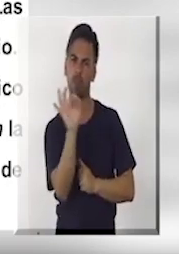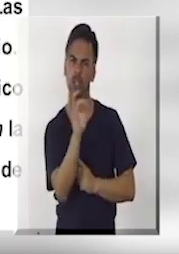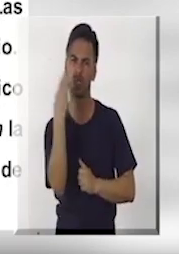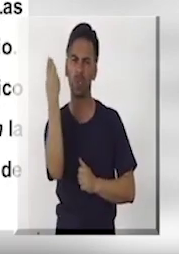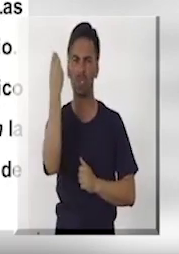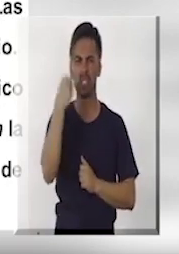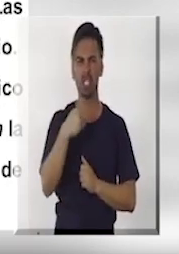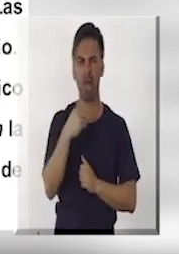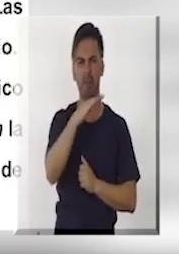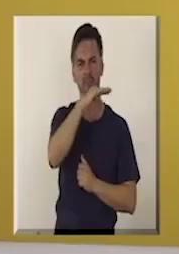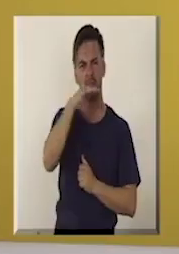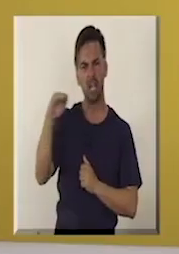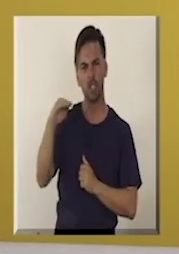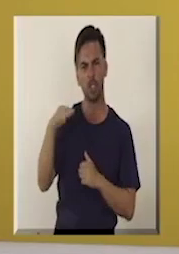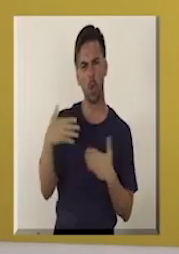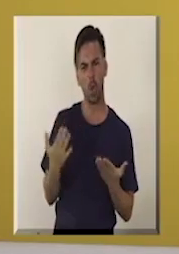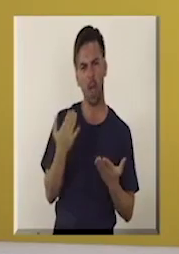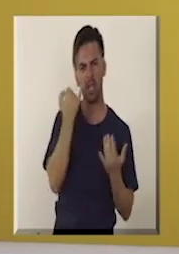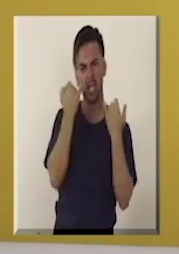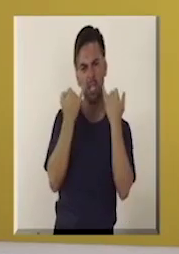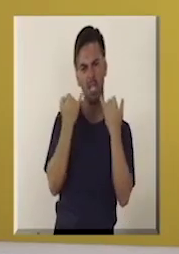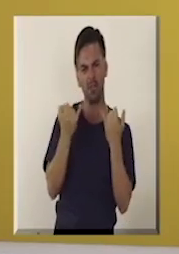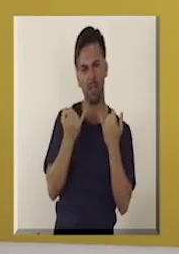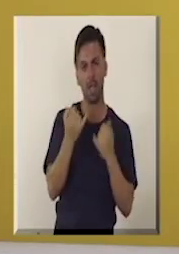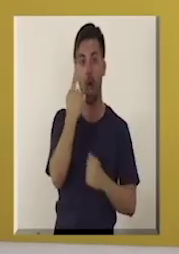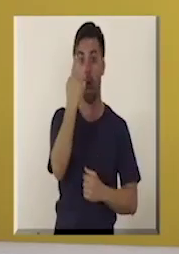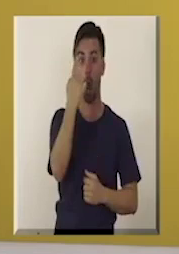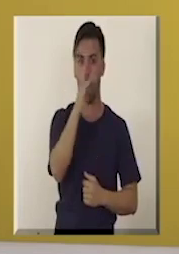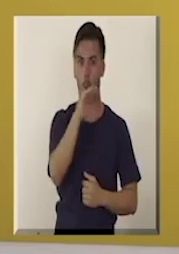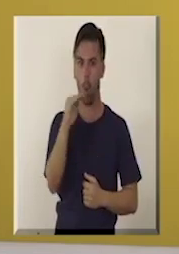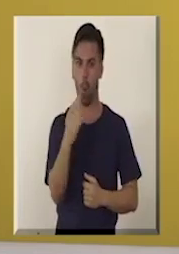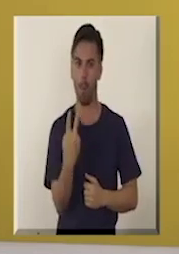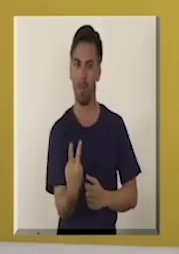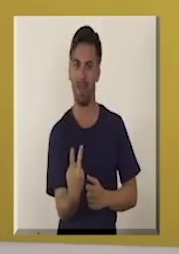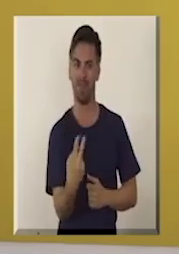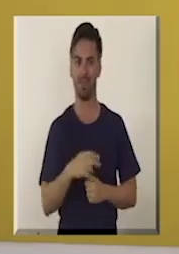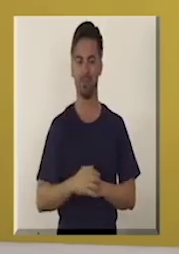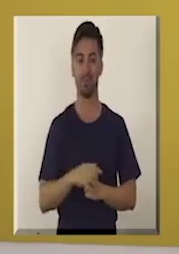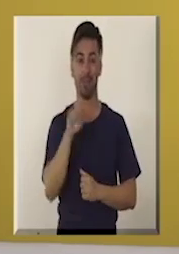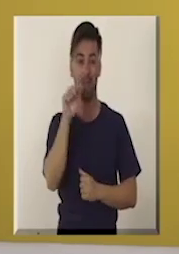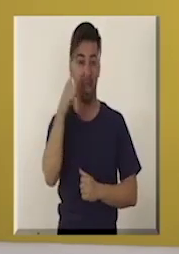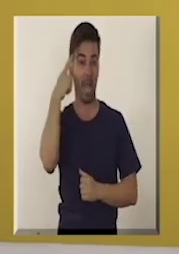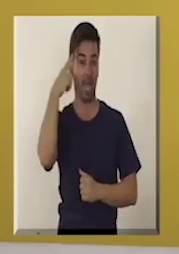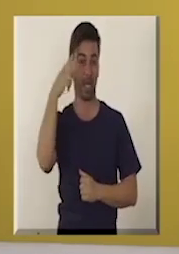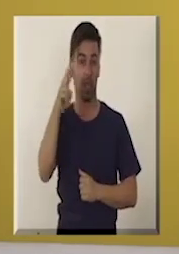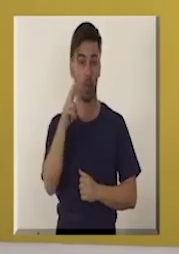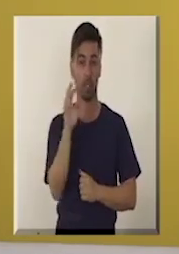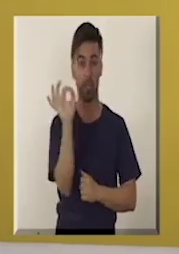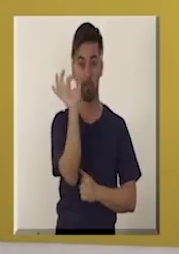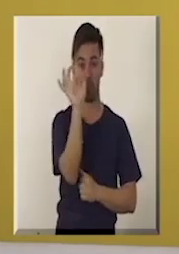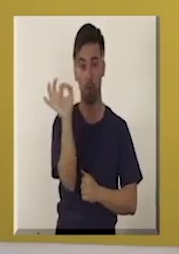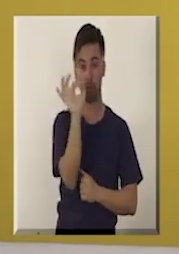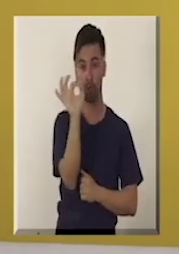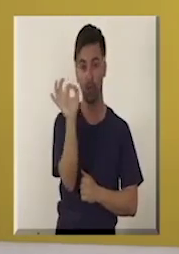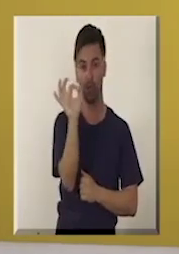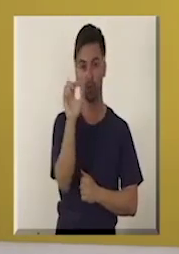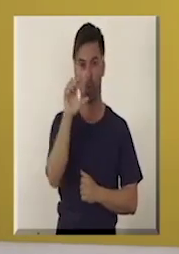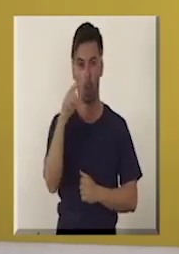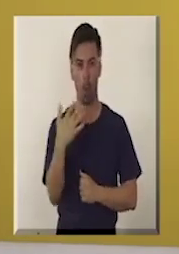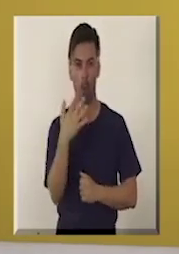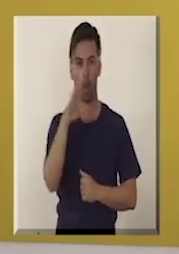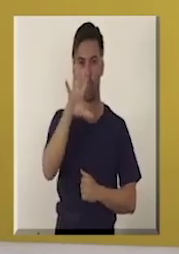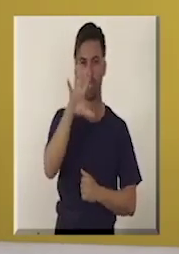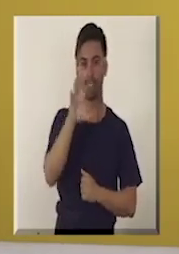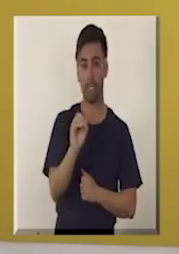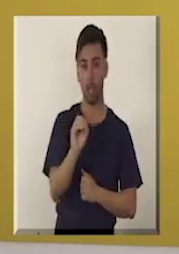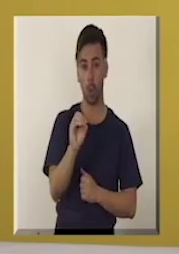este porcentaje cómodo? Sí, la fracción es un medio. Recuerda que siempre tú puedes expresar el tanto por ciento como 50